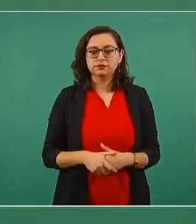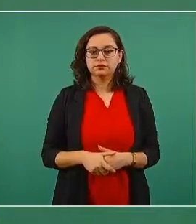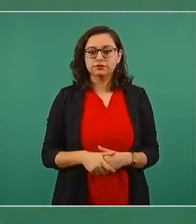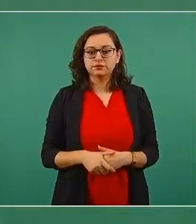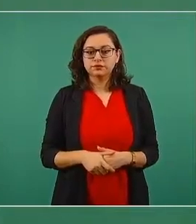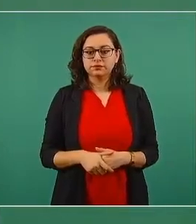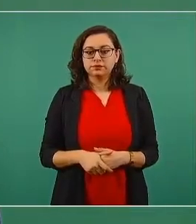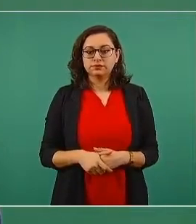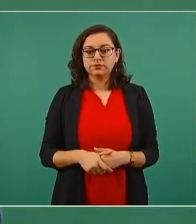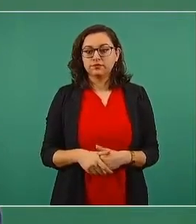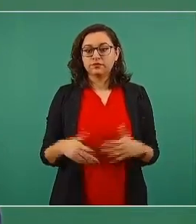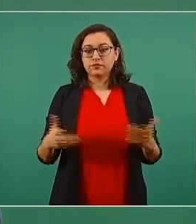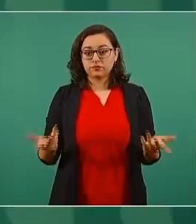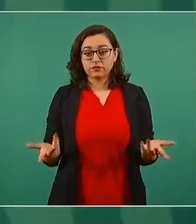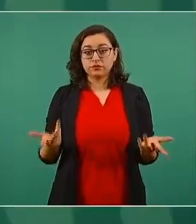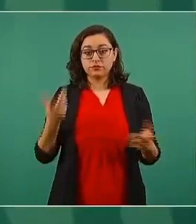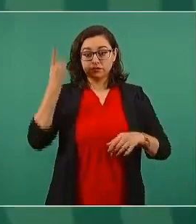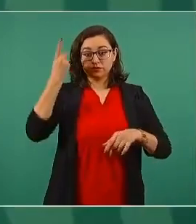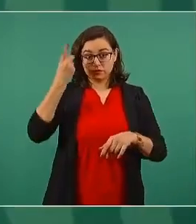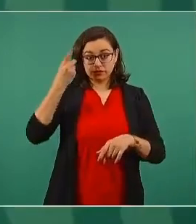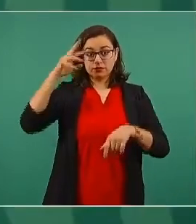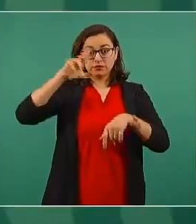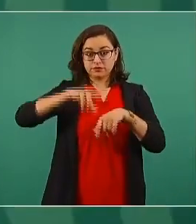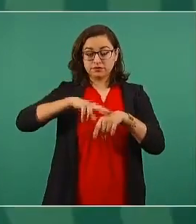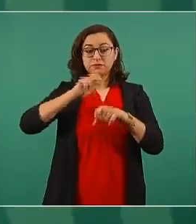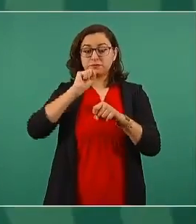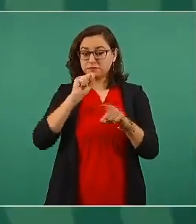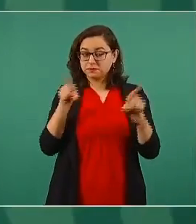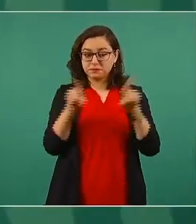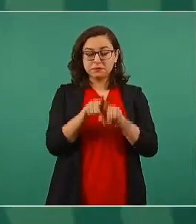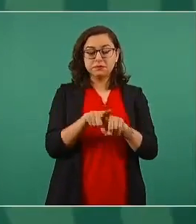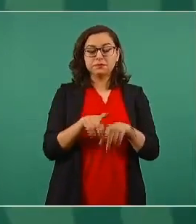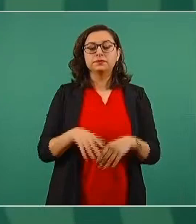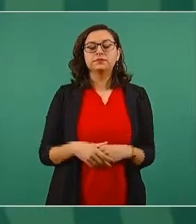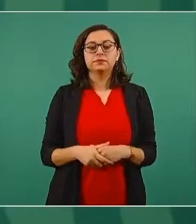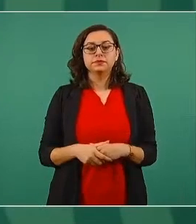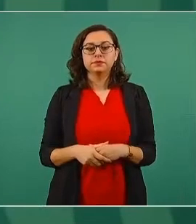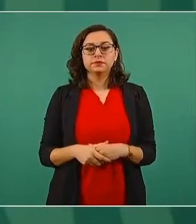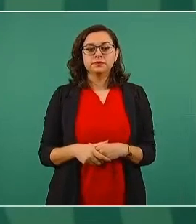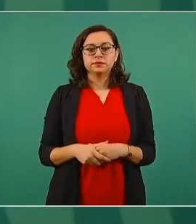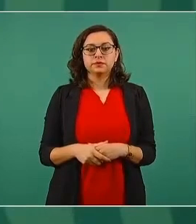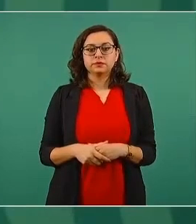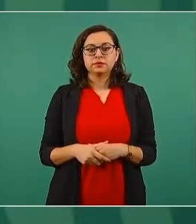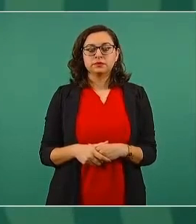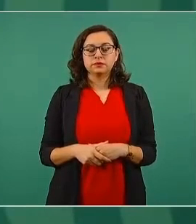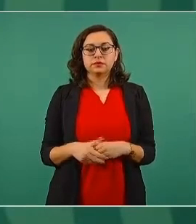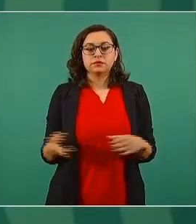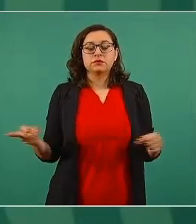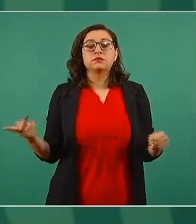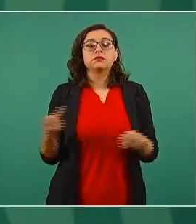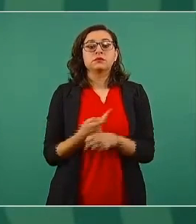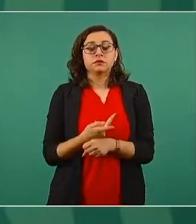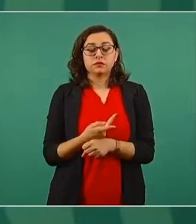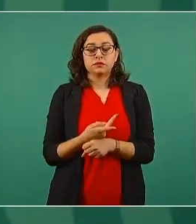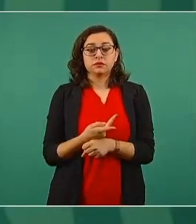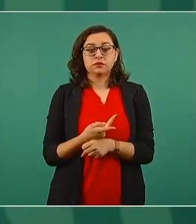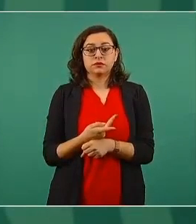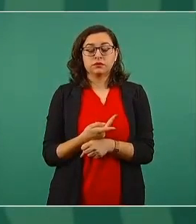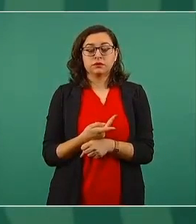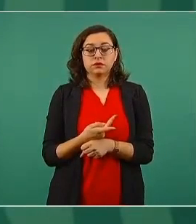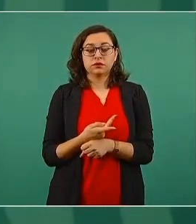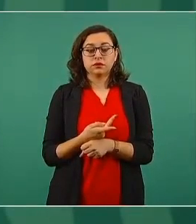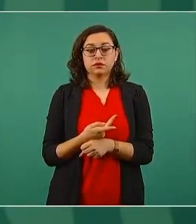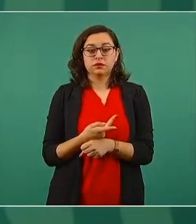y los directivos hicieron lo propio, y se consiguió que un fondo